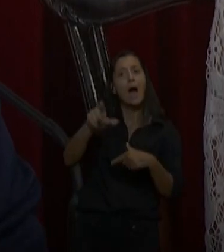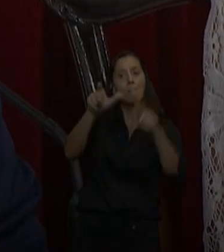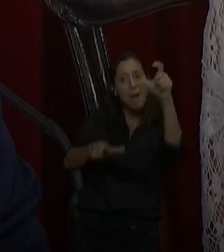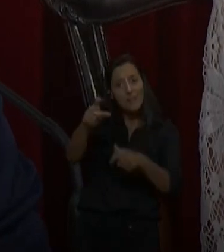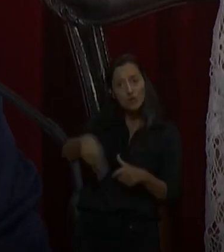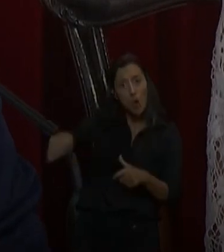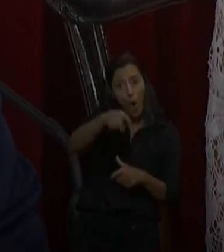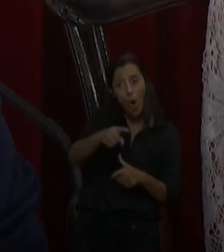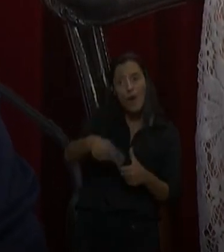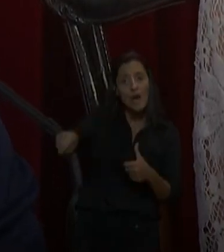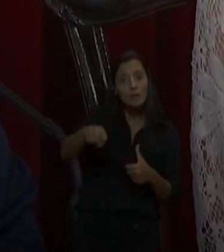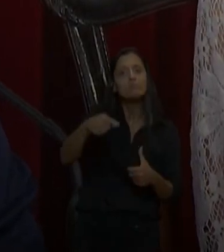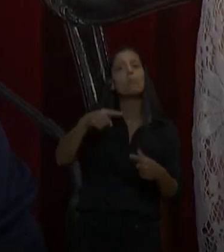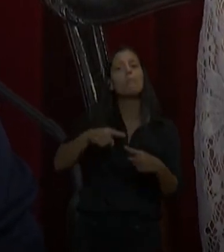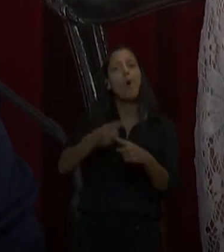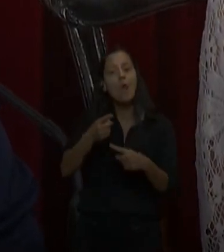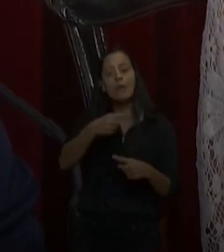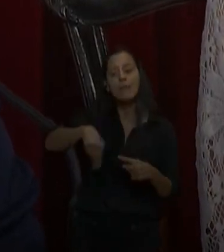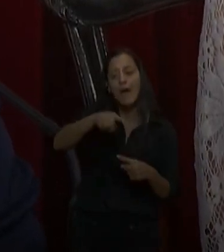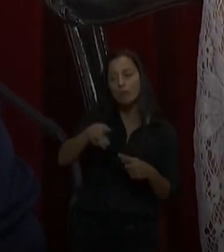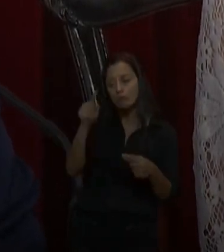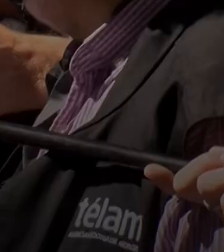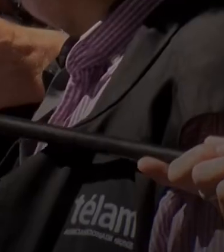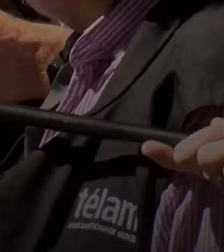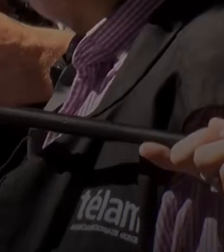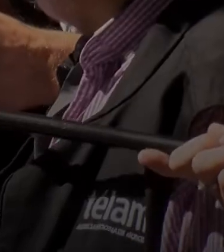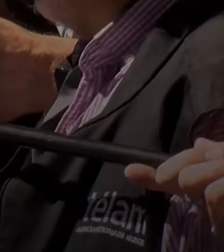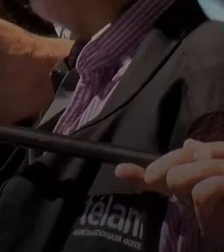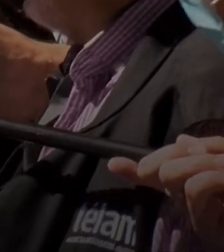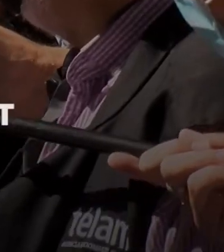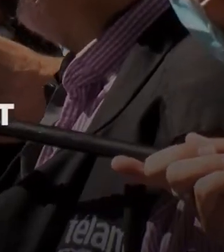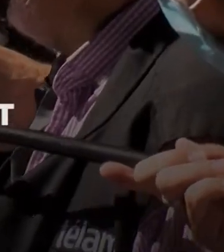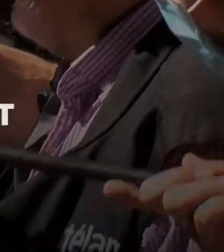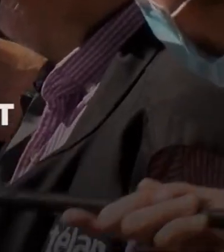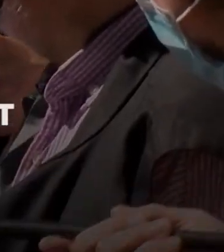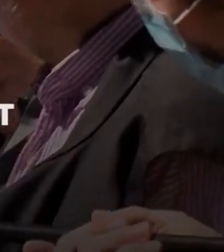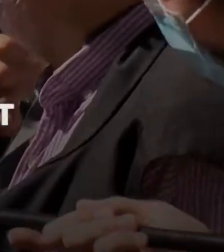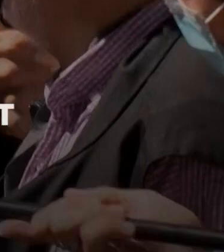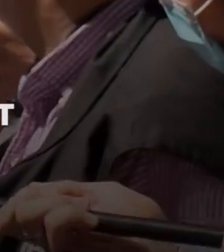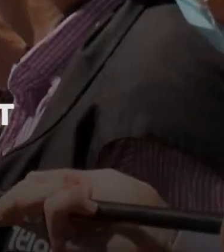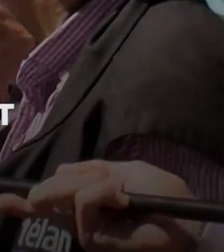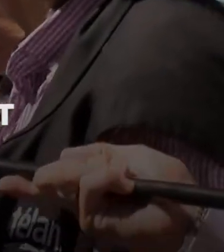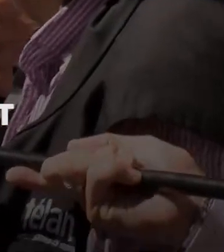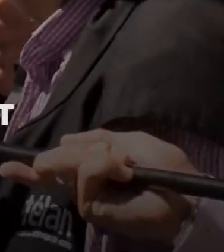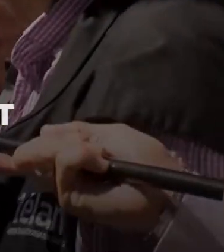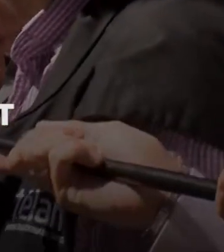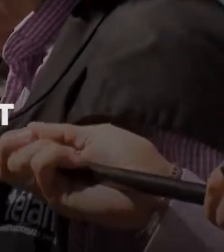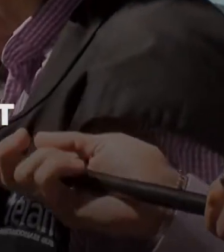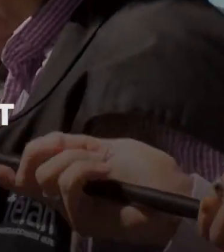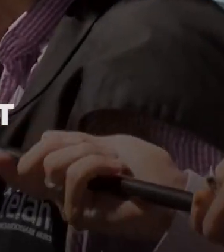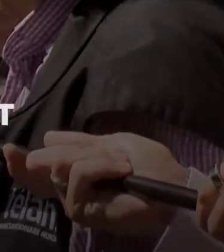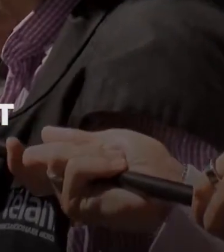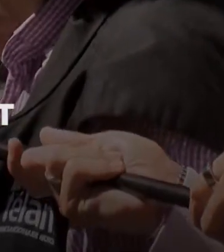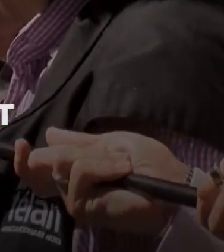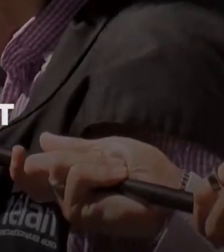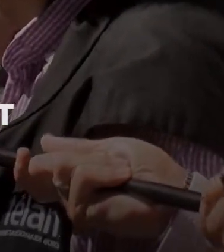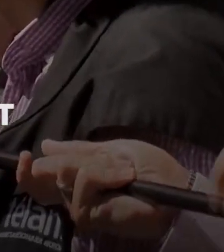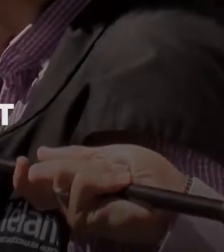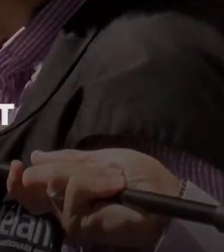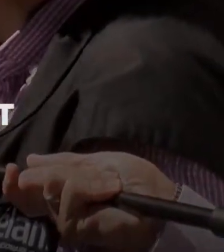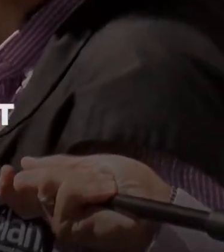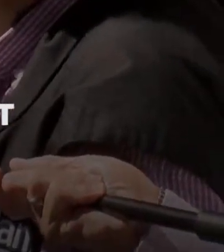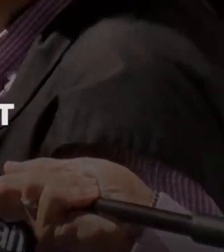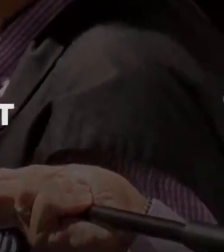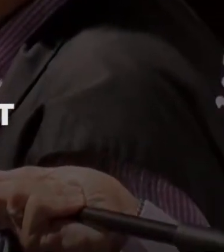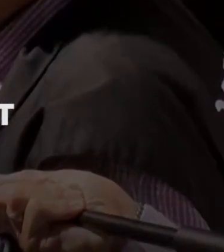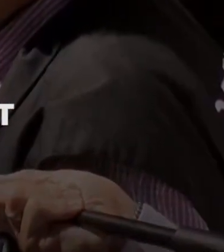pie, y esta va a ser la responsabilidad del ministerio que tiene la vivienda como un eje clave. Digo, estamos entregando el mes de marzo la vivienda número